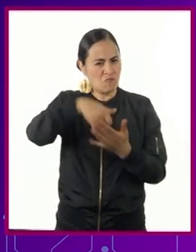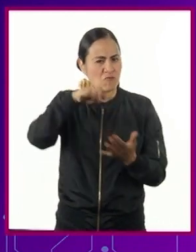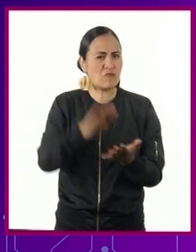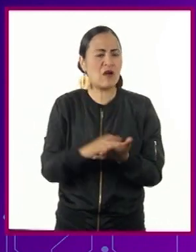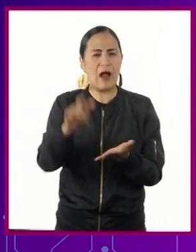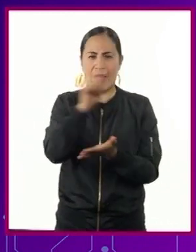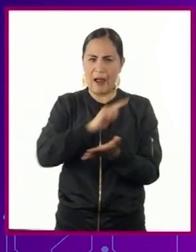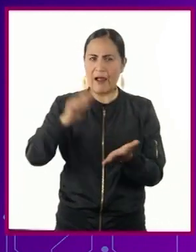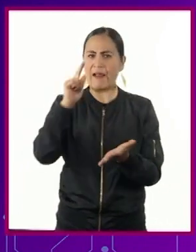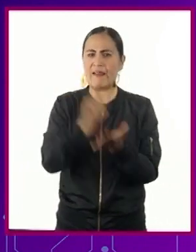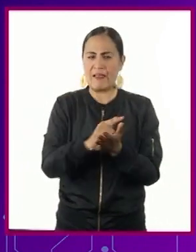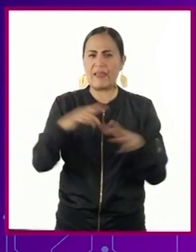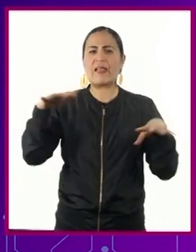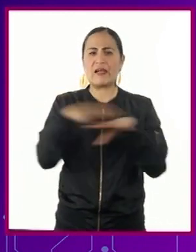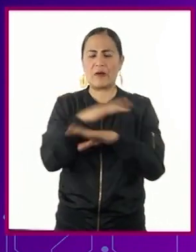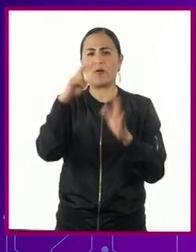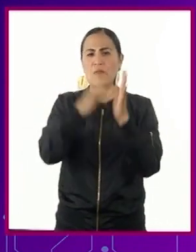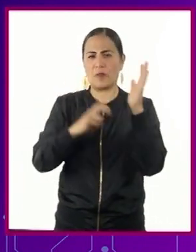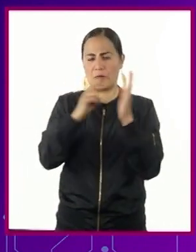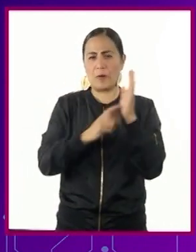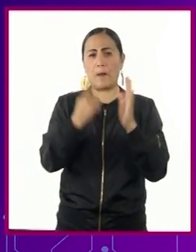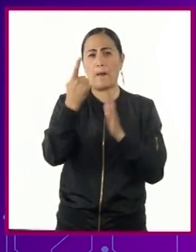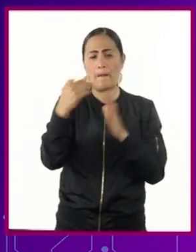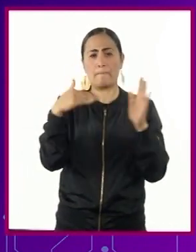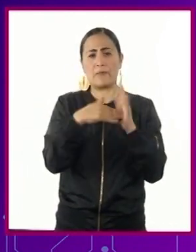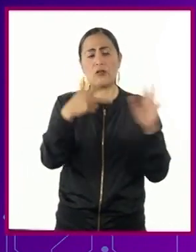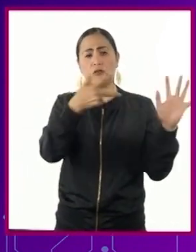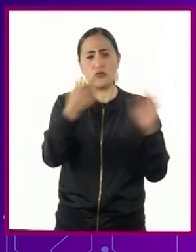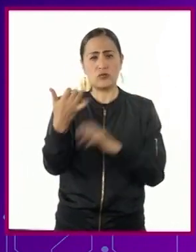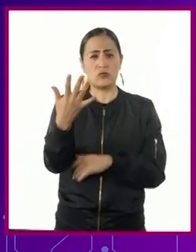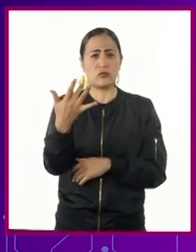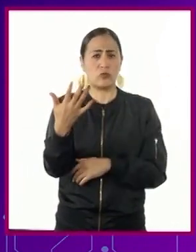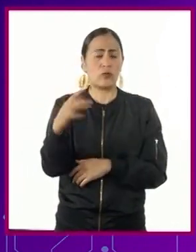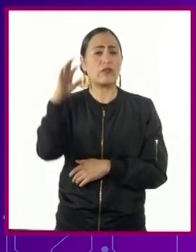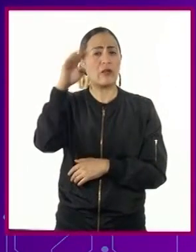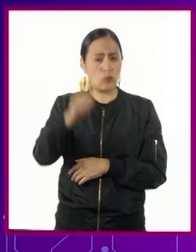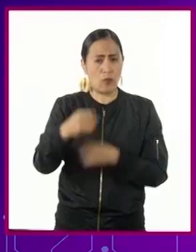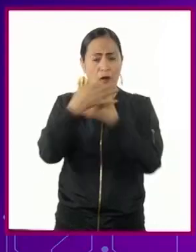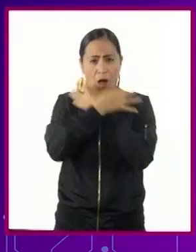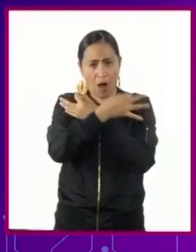reforma. En 1859 se publicaron las siguientes.